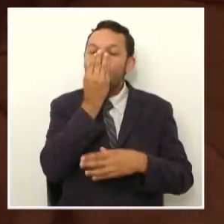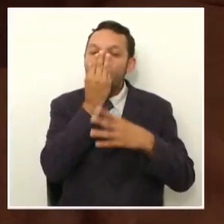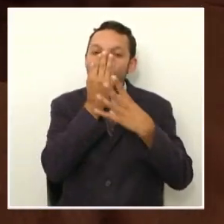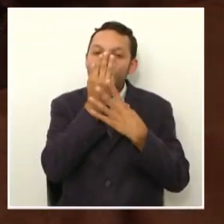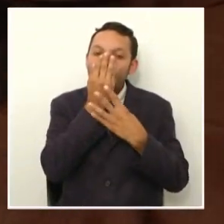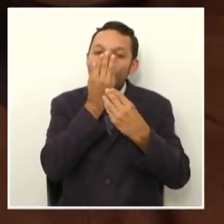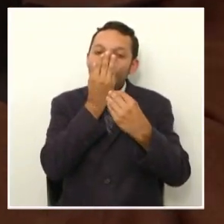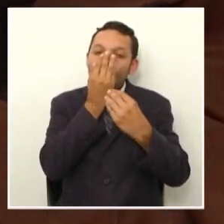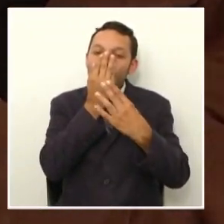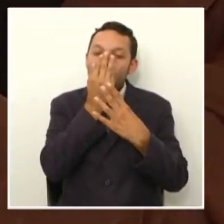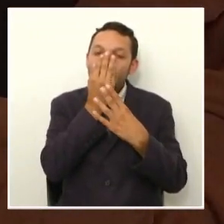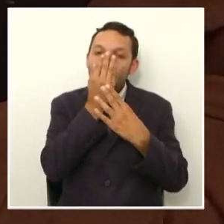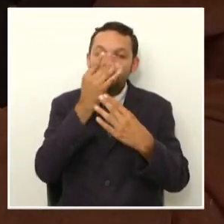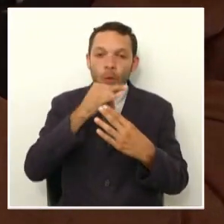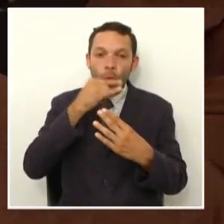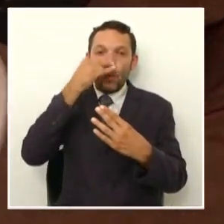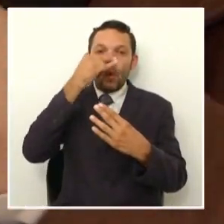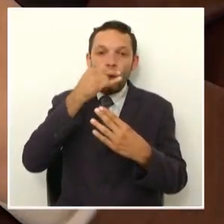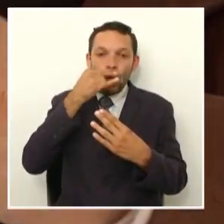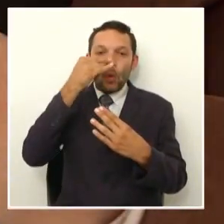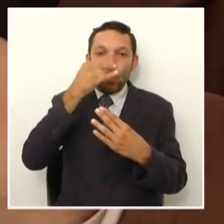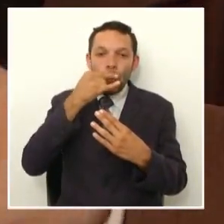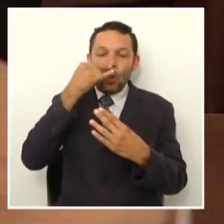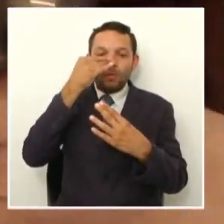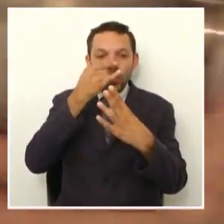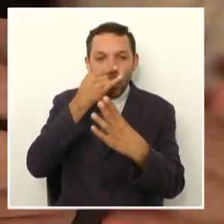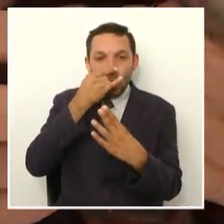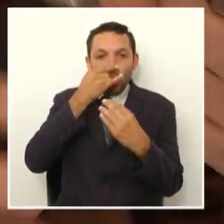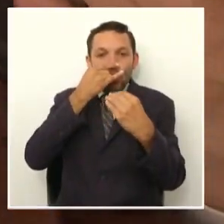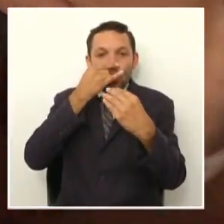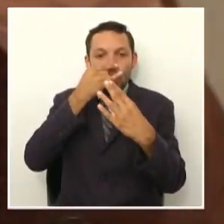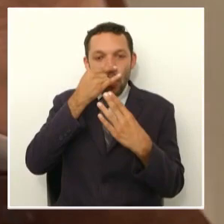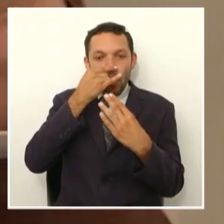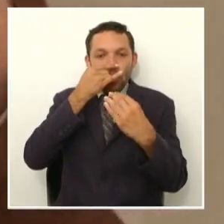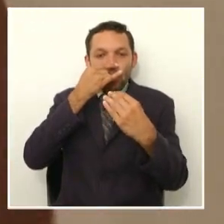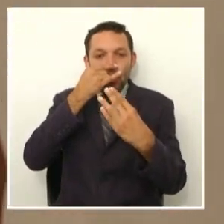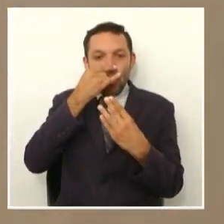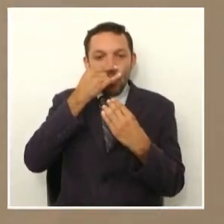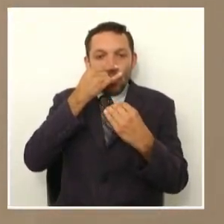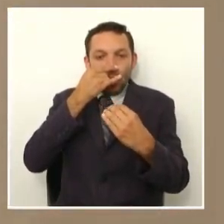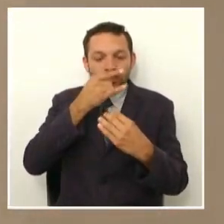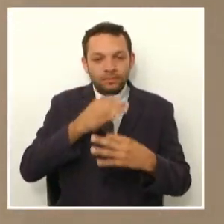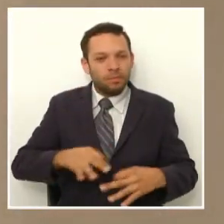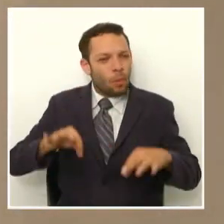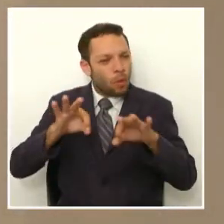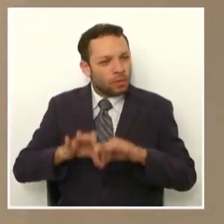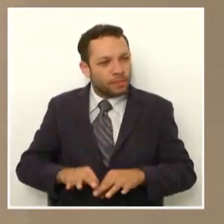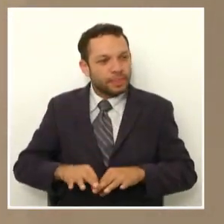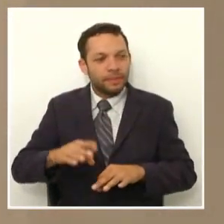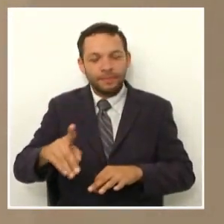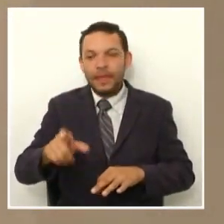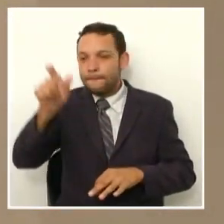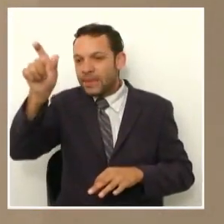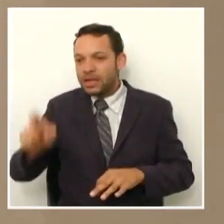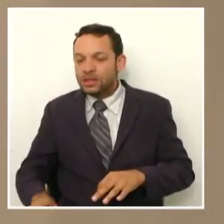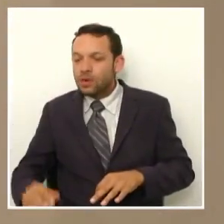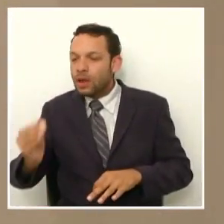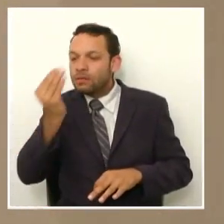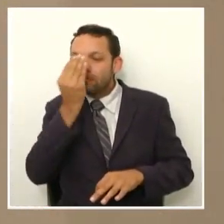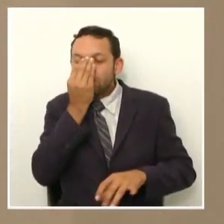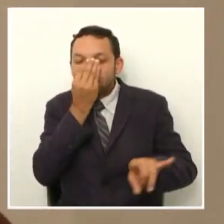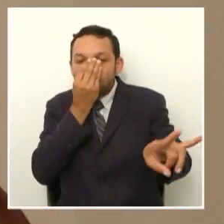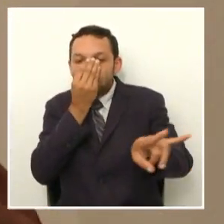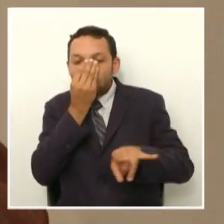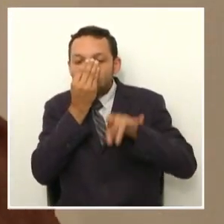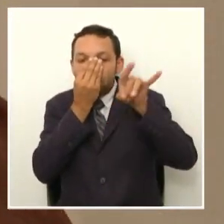mirar, se podía dosificar el anestésico. Esto se colocaba en la cara del paciente y así se